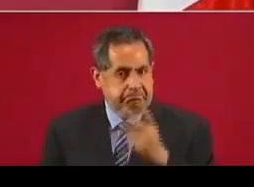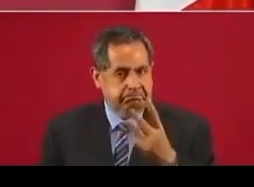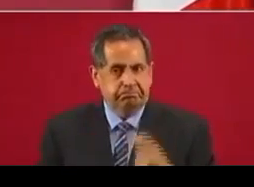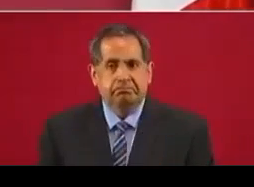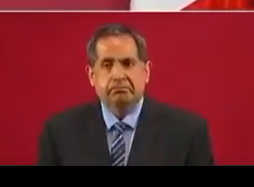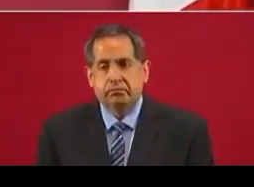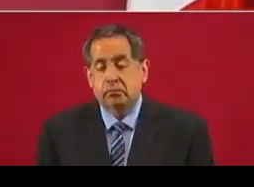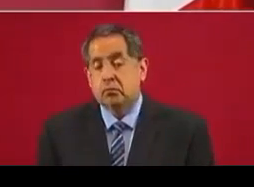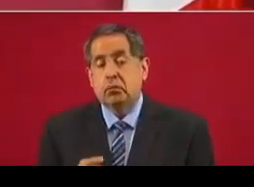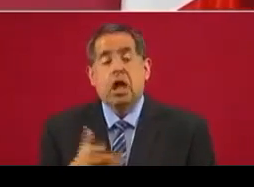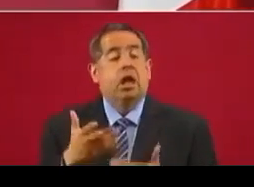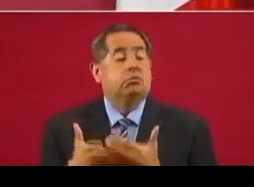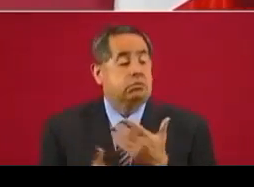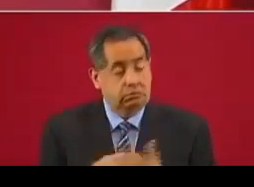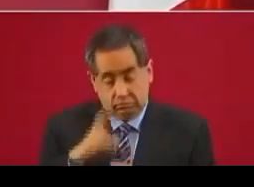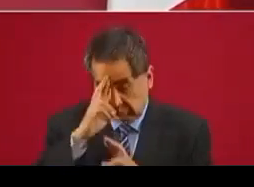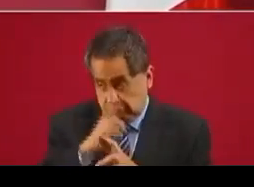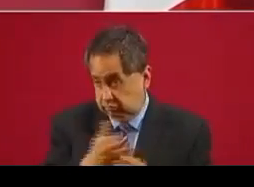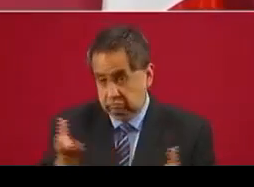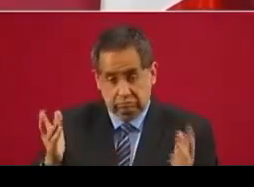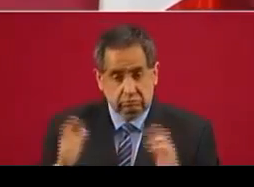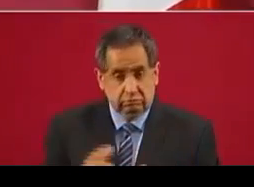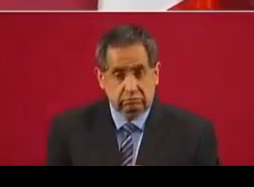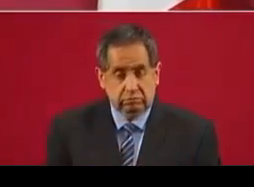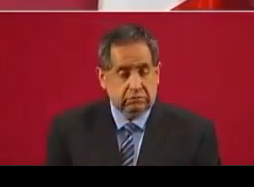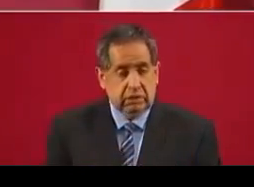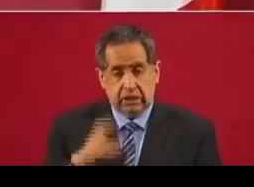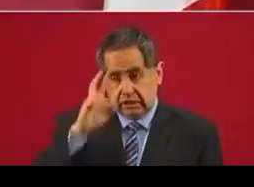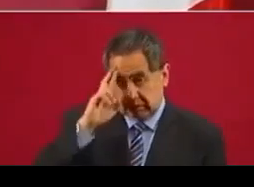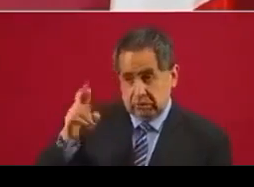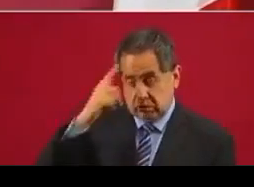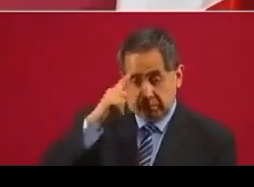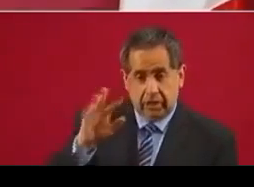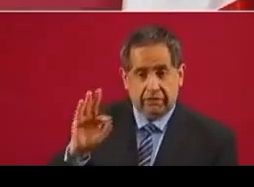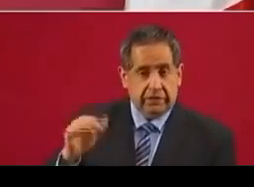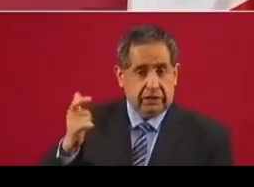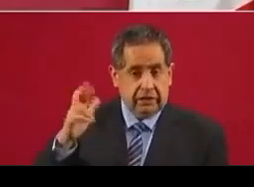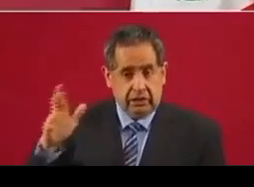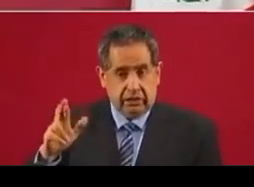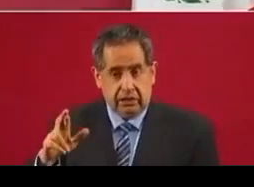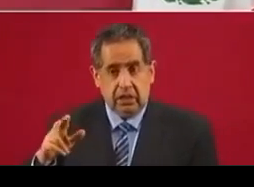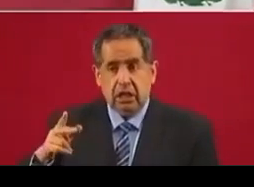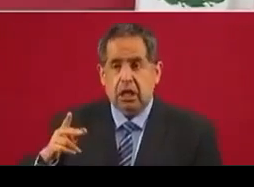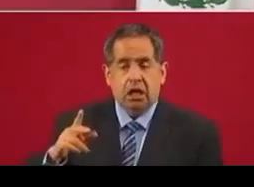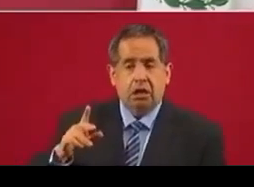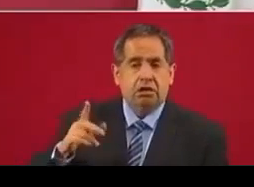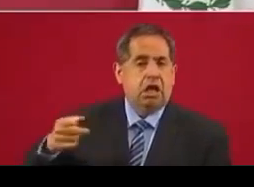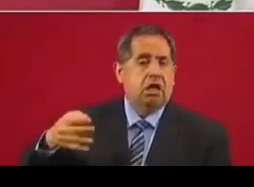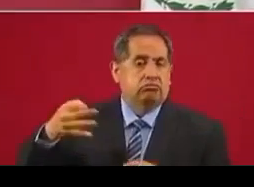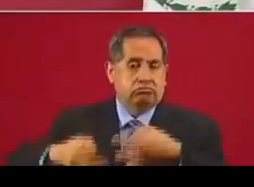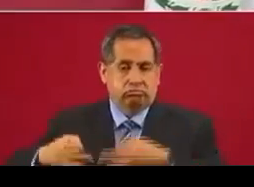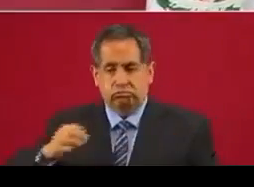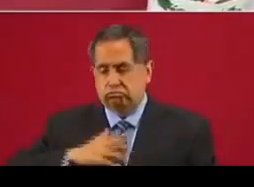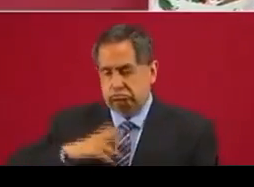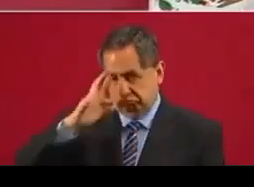con todo respeto a la fiscalía y al poder judicial